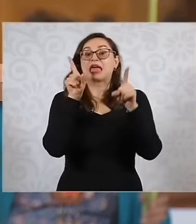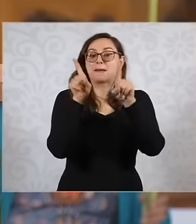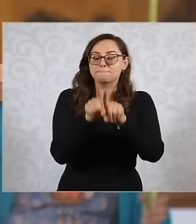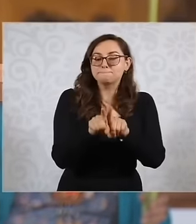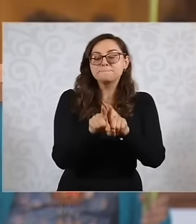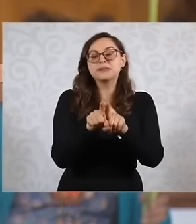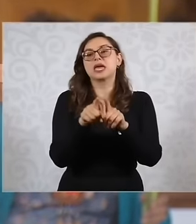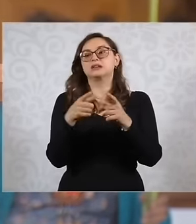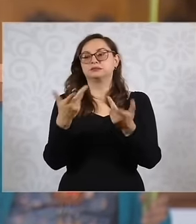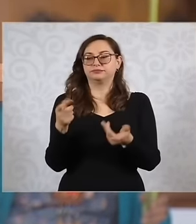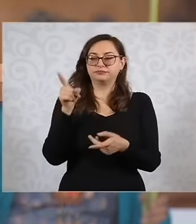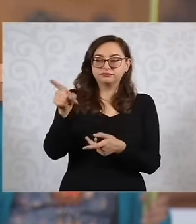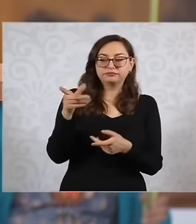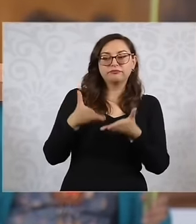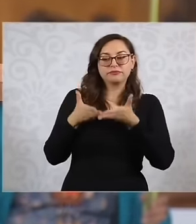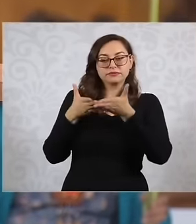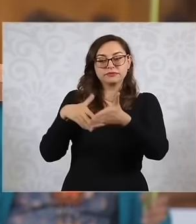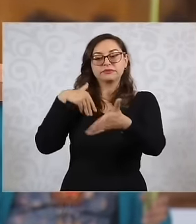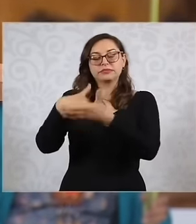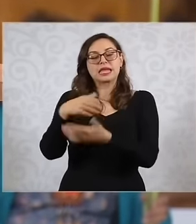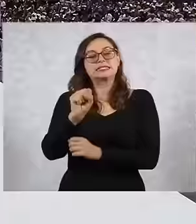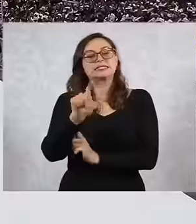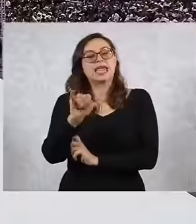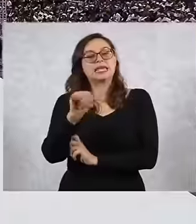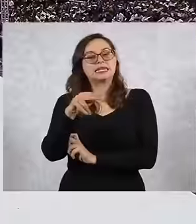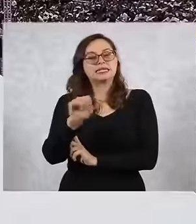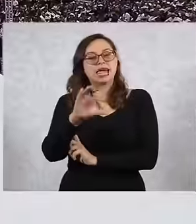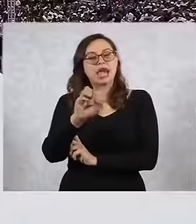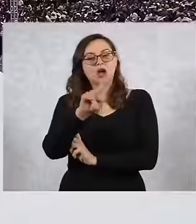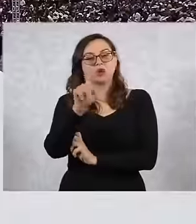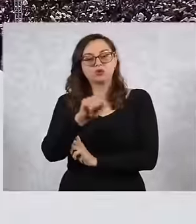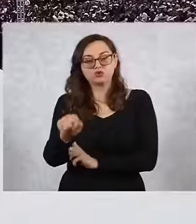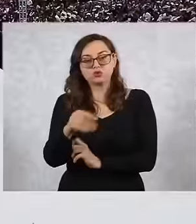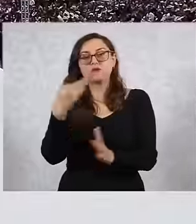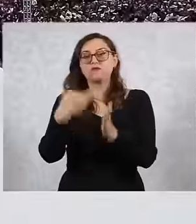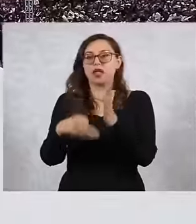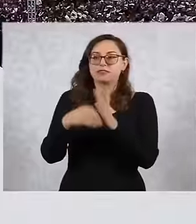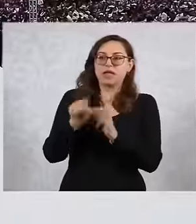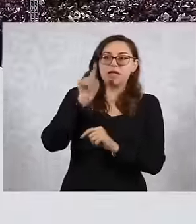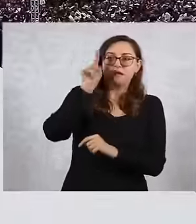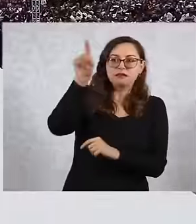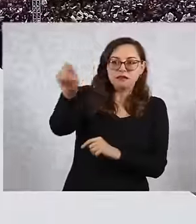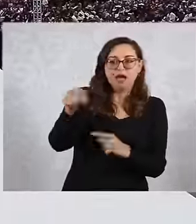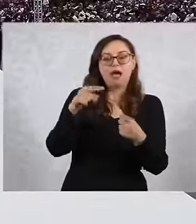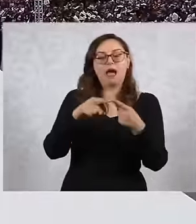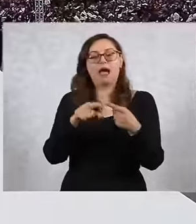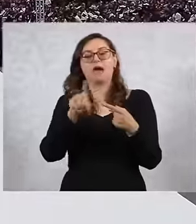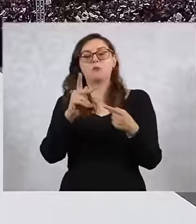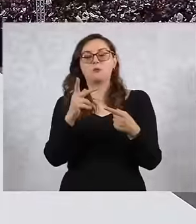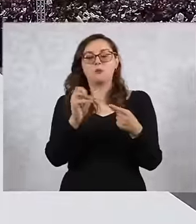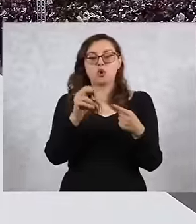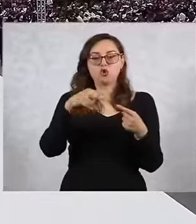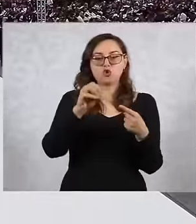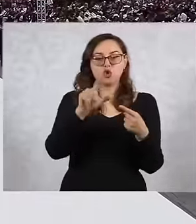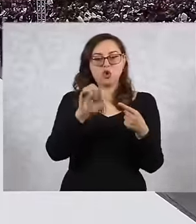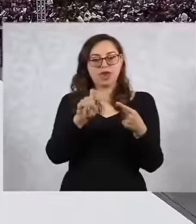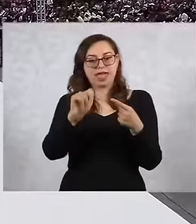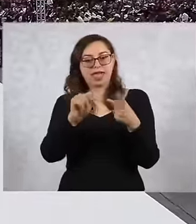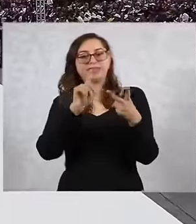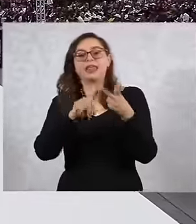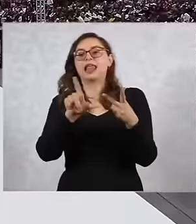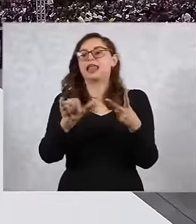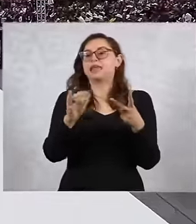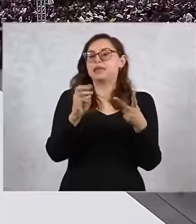Salina Cruz, se ampliarán los puertos de Punta Colonet, Puerto Libertad y